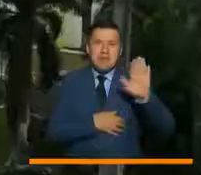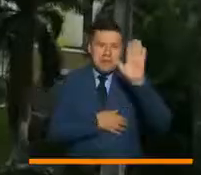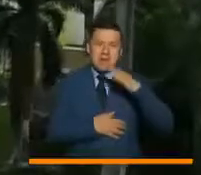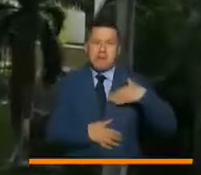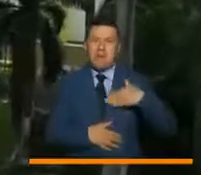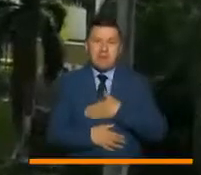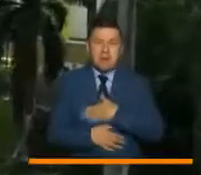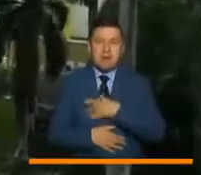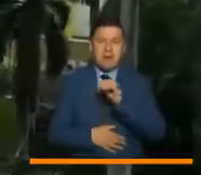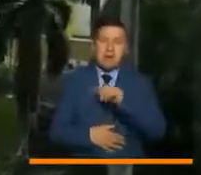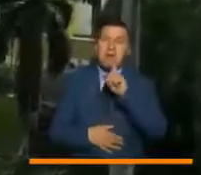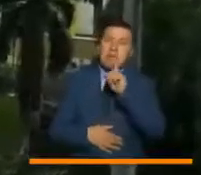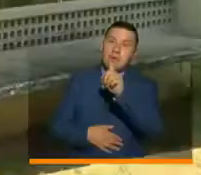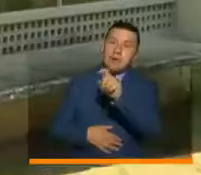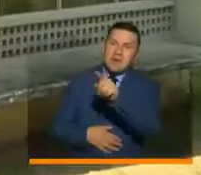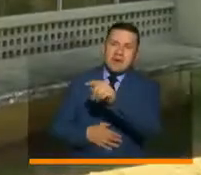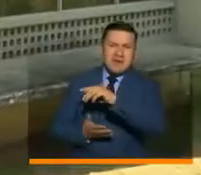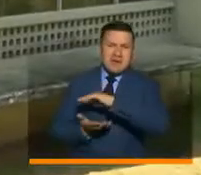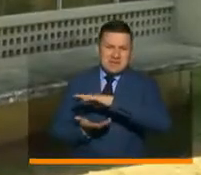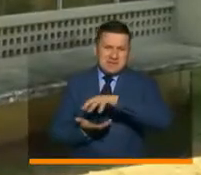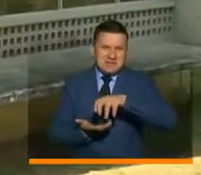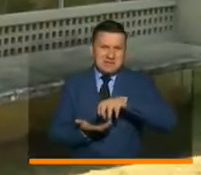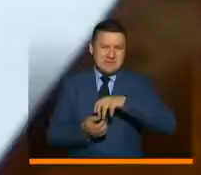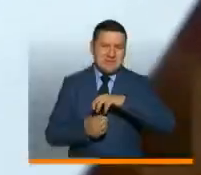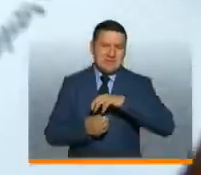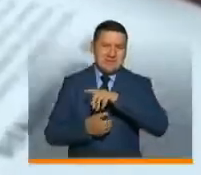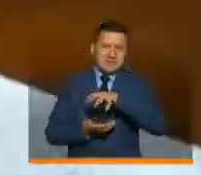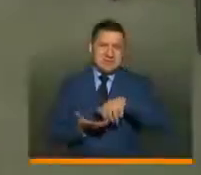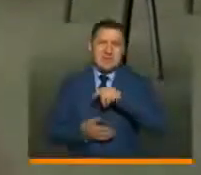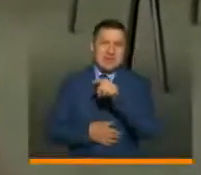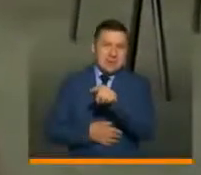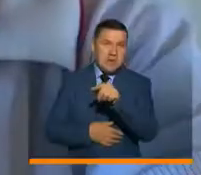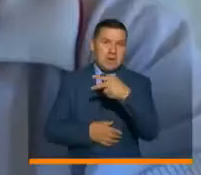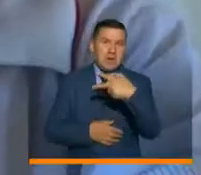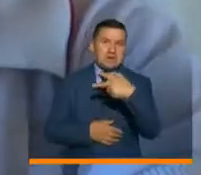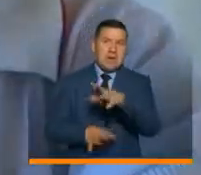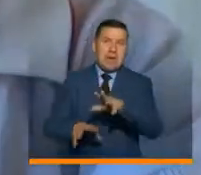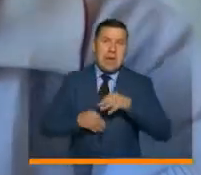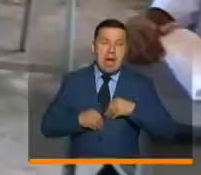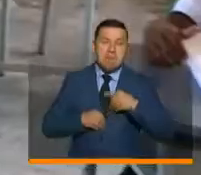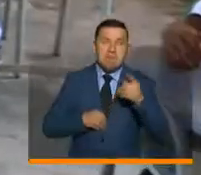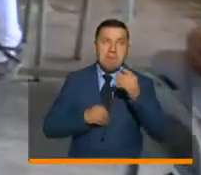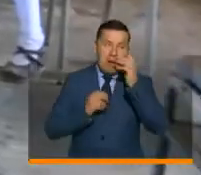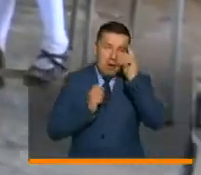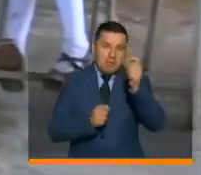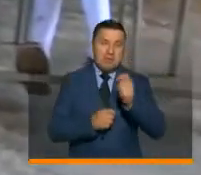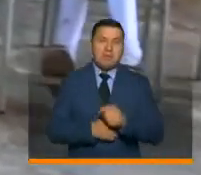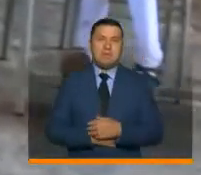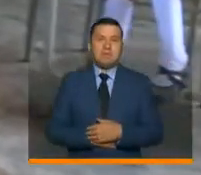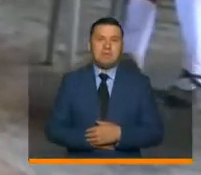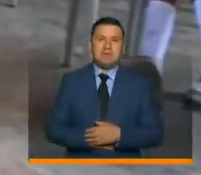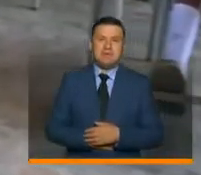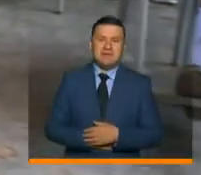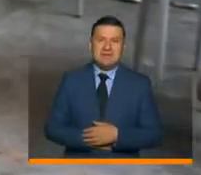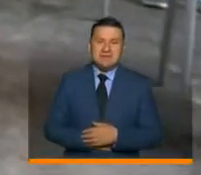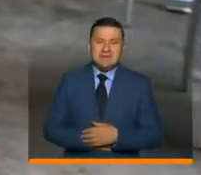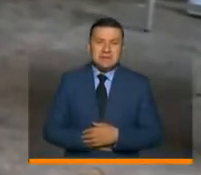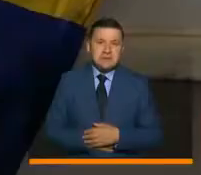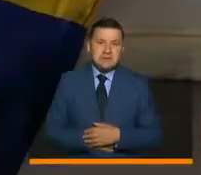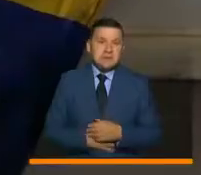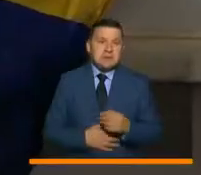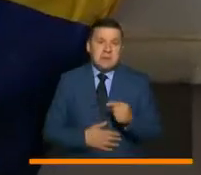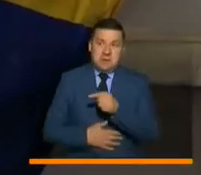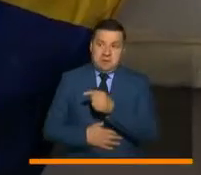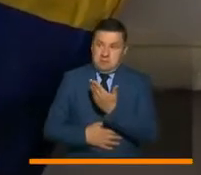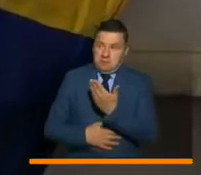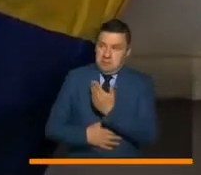de Bolívar, y Bucaramanga, en Santander, son dos de los territorios que se suman a este modelo. Hoy, con la